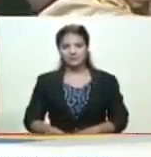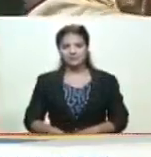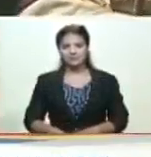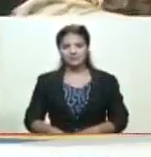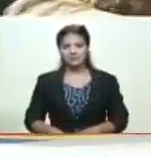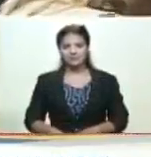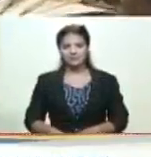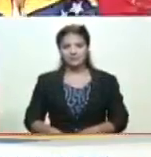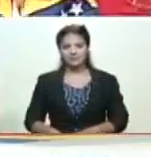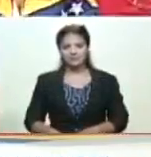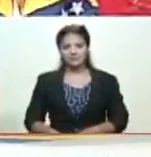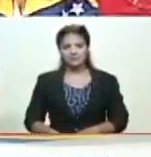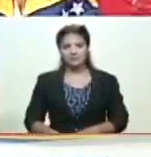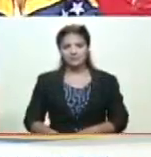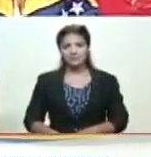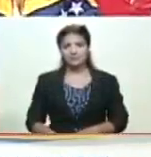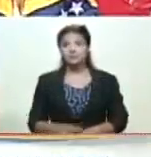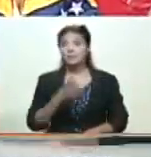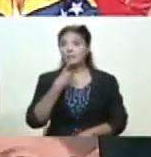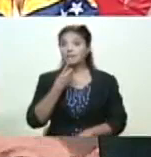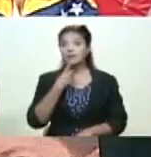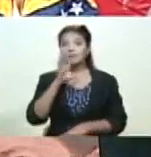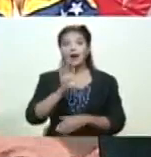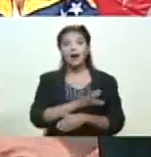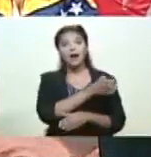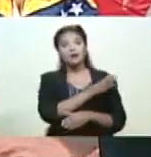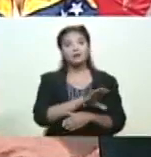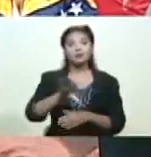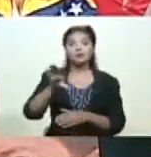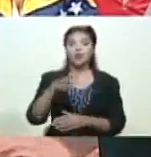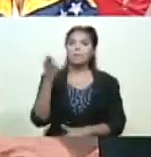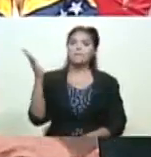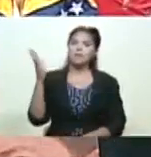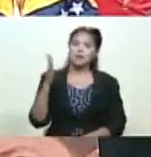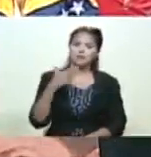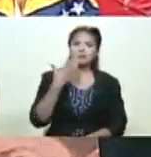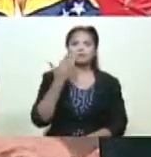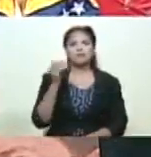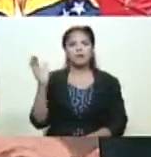Venid, venid, dice la canción.